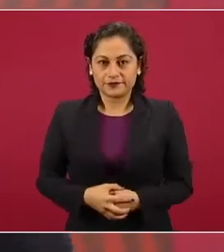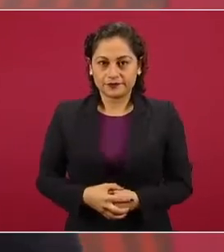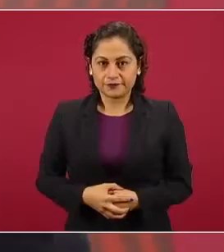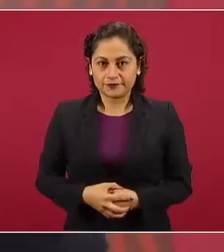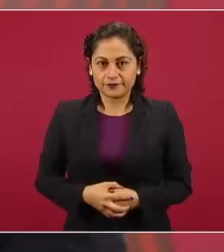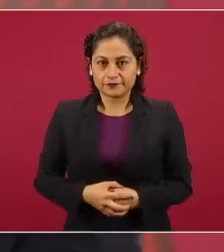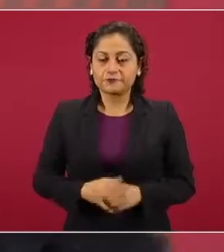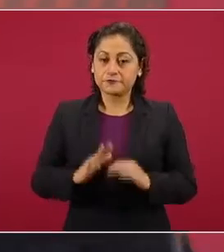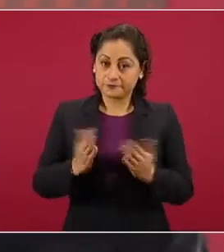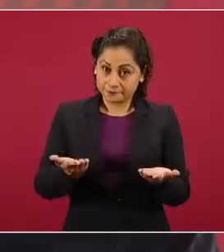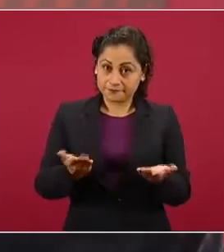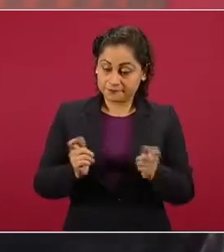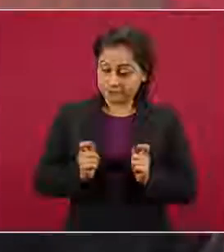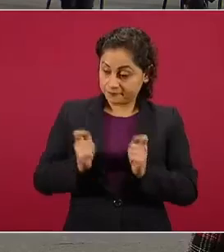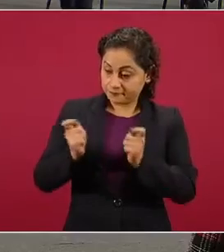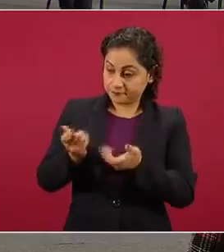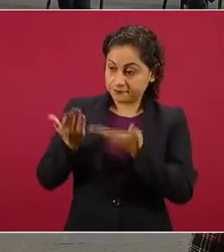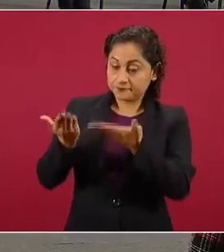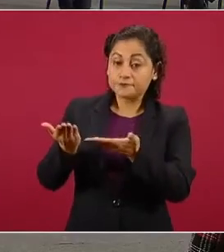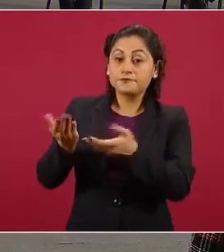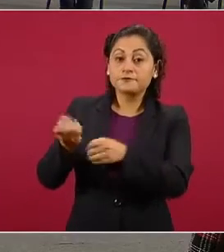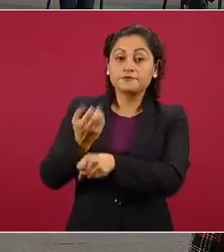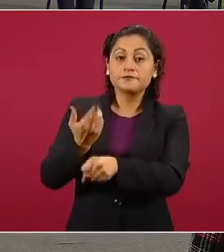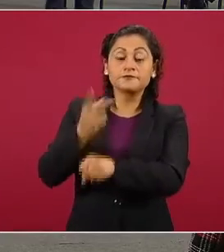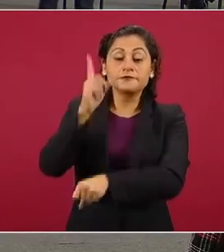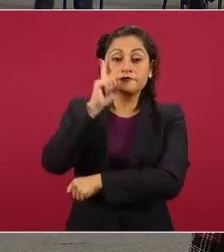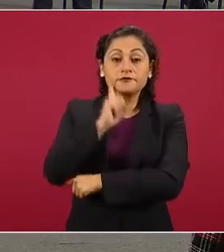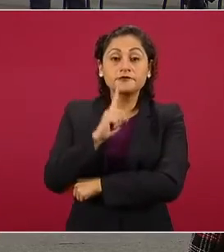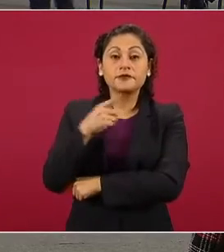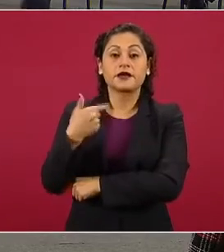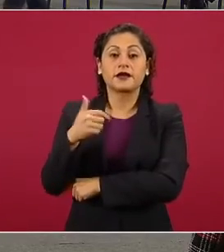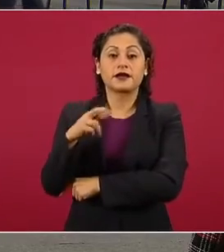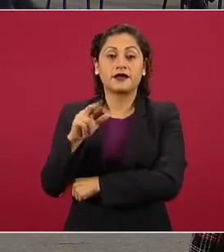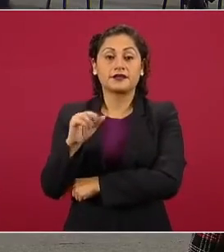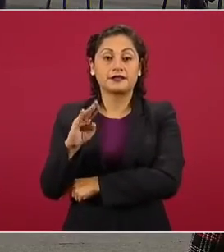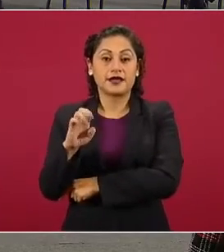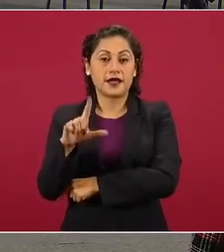le dejamos la palabra a Graciela Márquez.